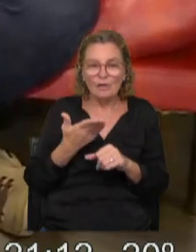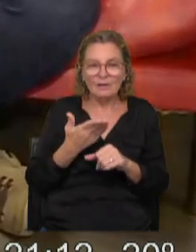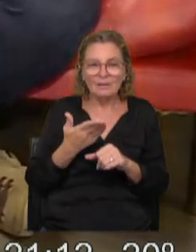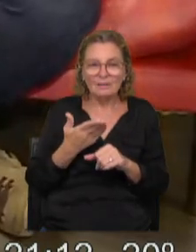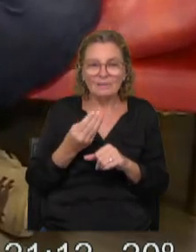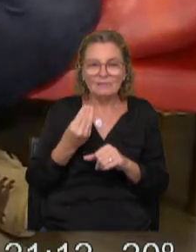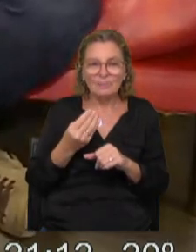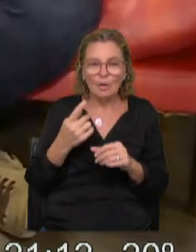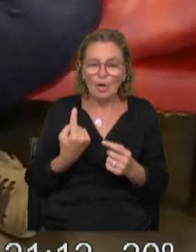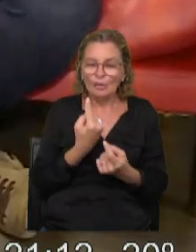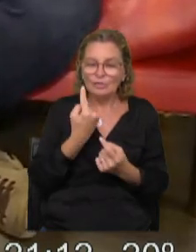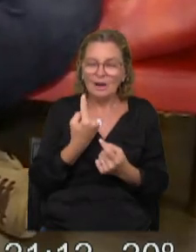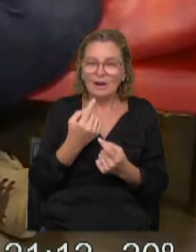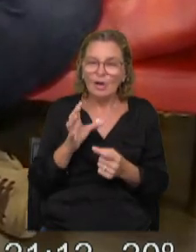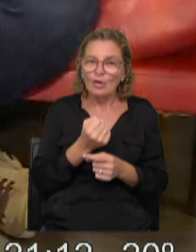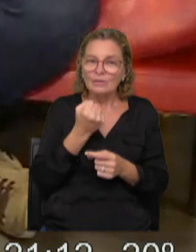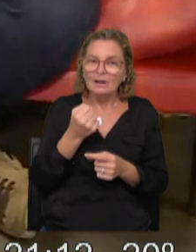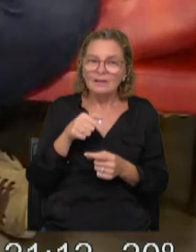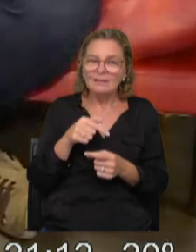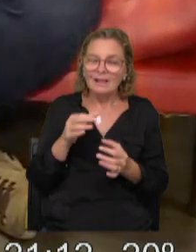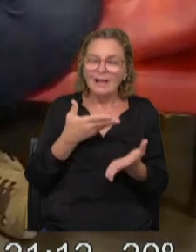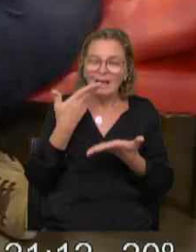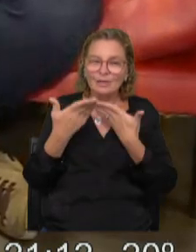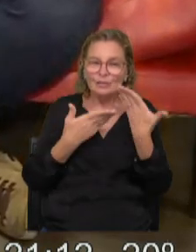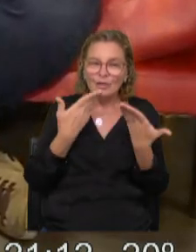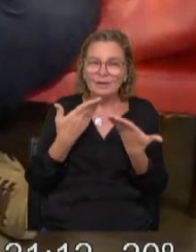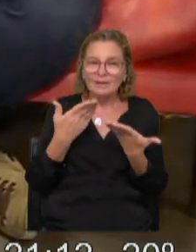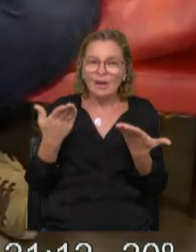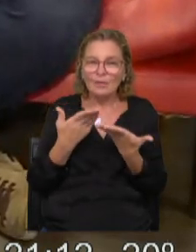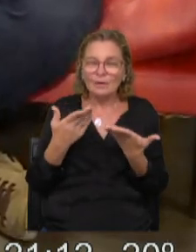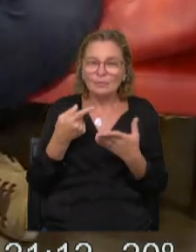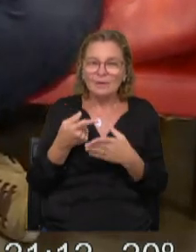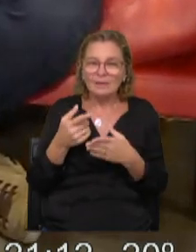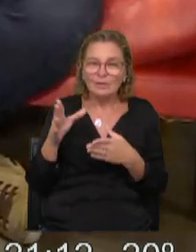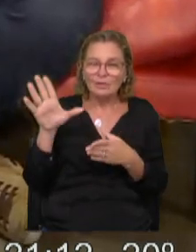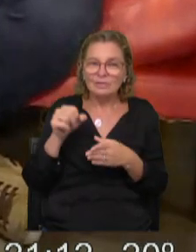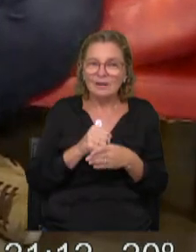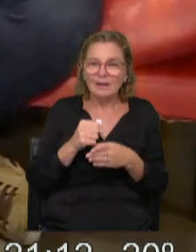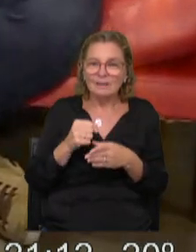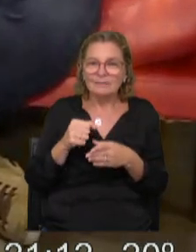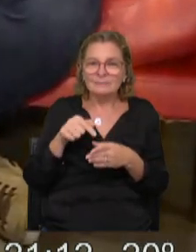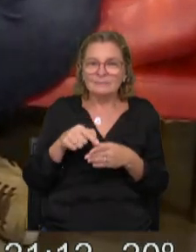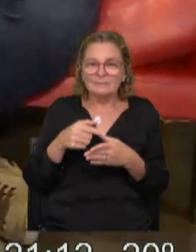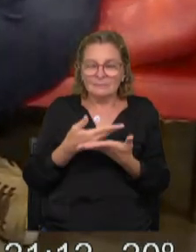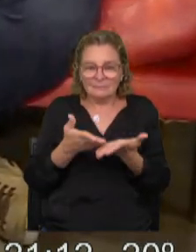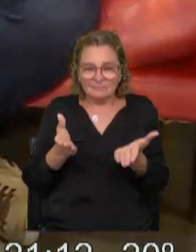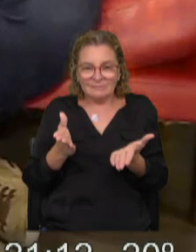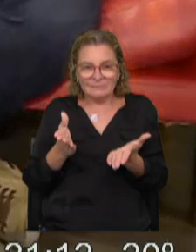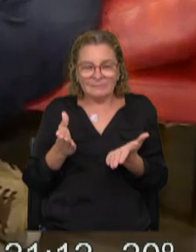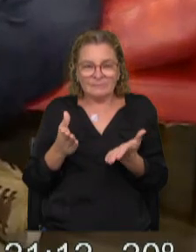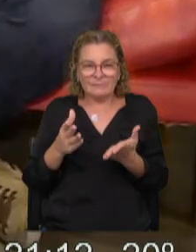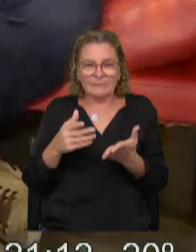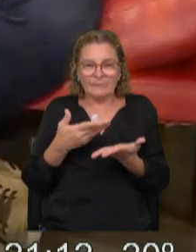tenemos que encontrar en esas canciones que aún ustedes nos traen al presente de